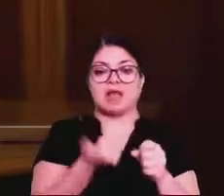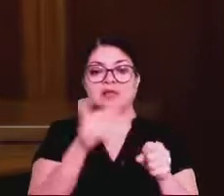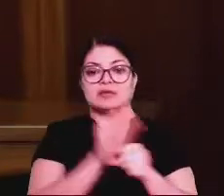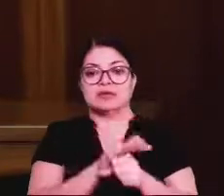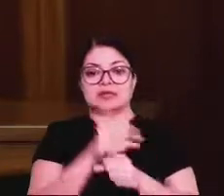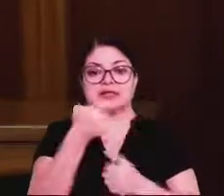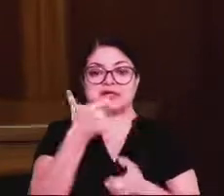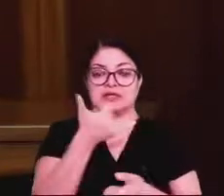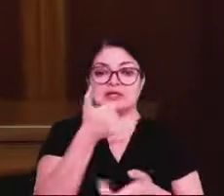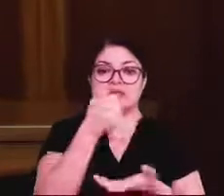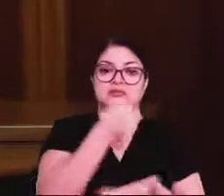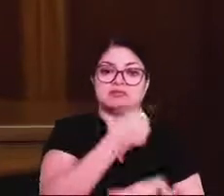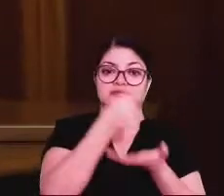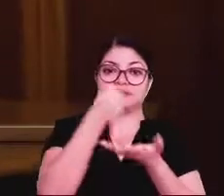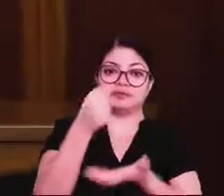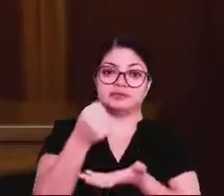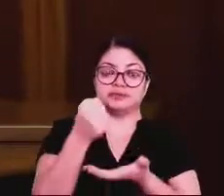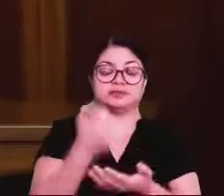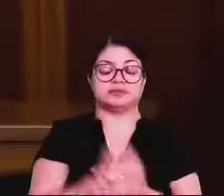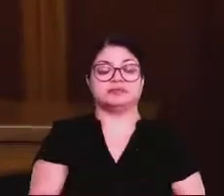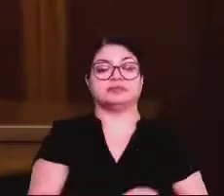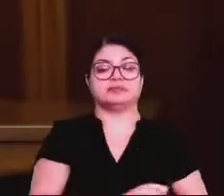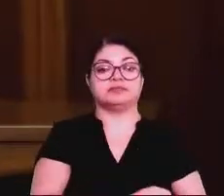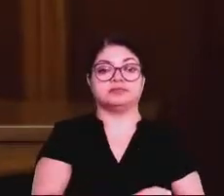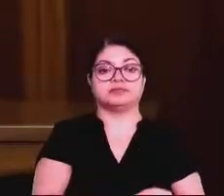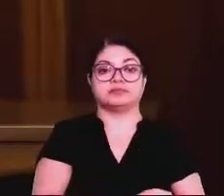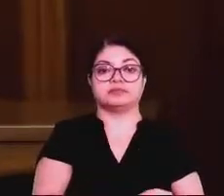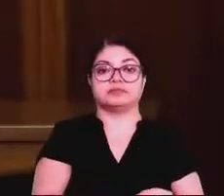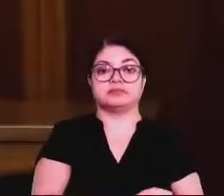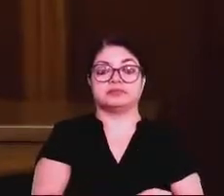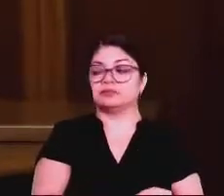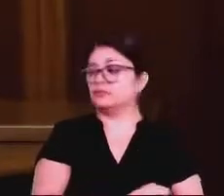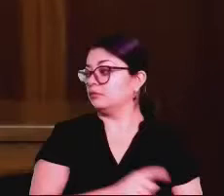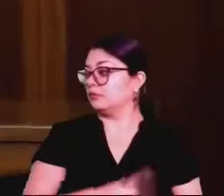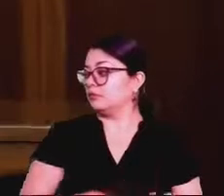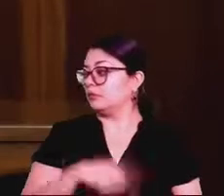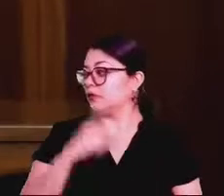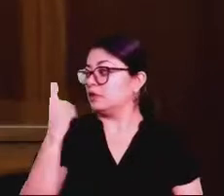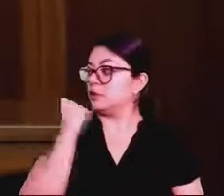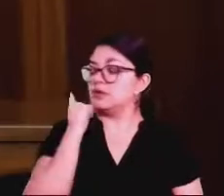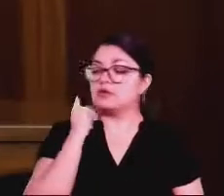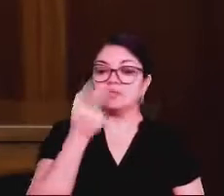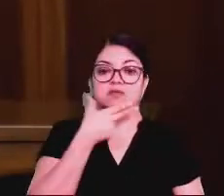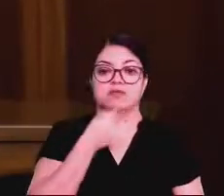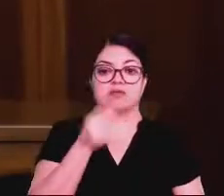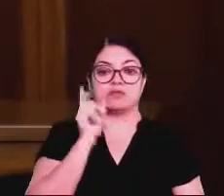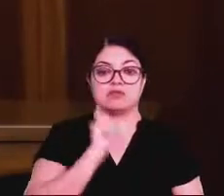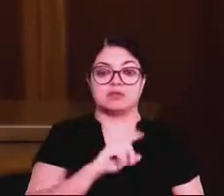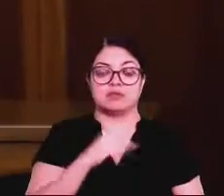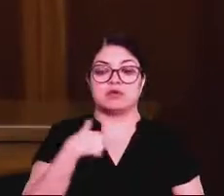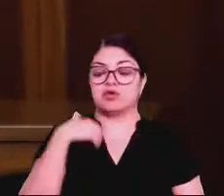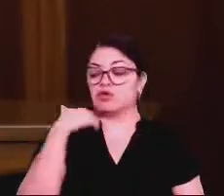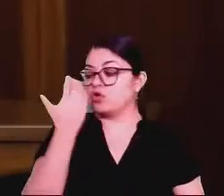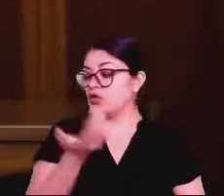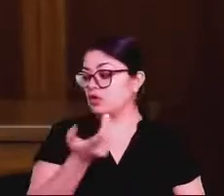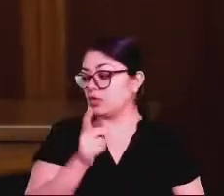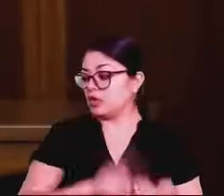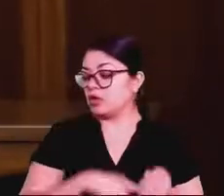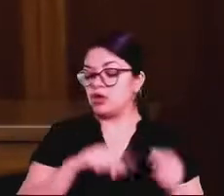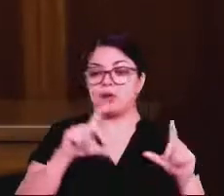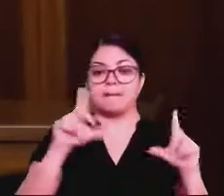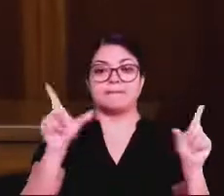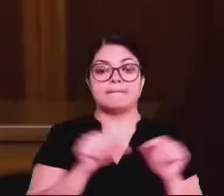presupuestales. En esta parte, diputadas y diputados, me gustaría hacer una